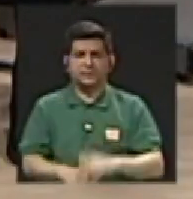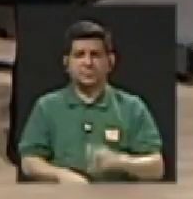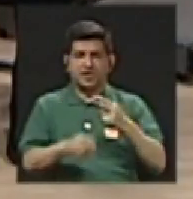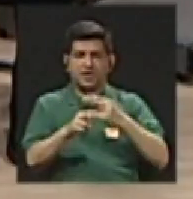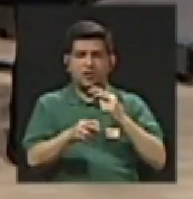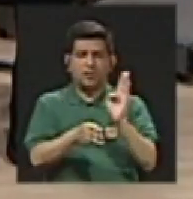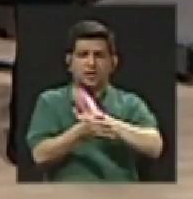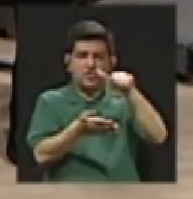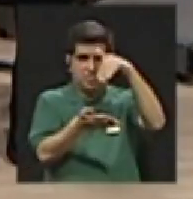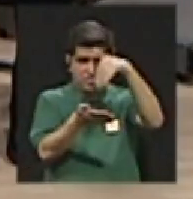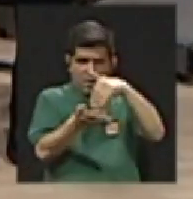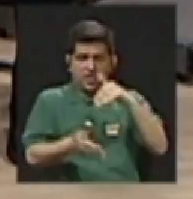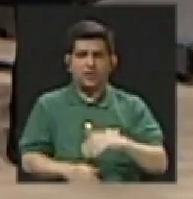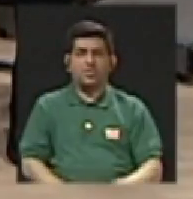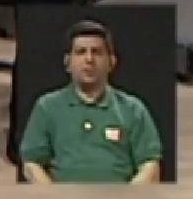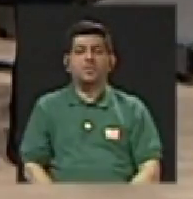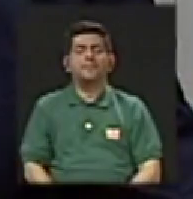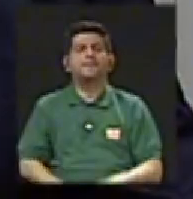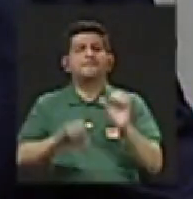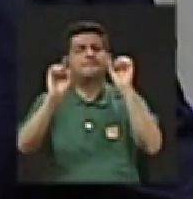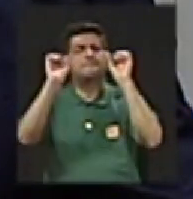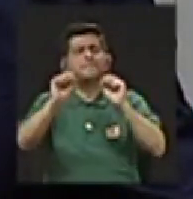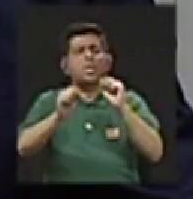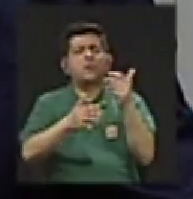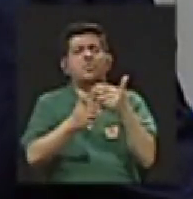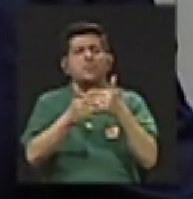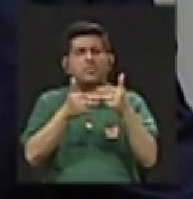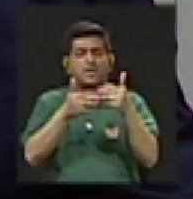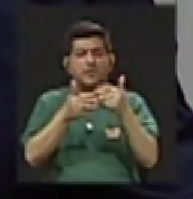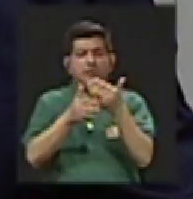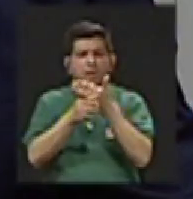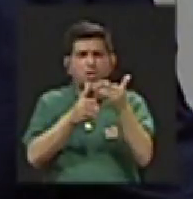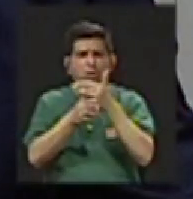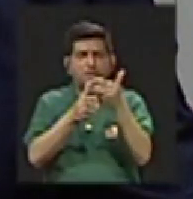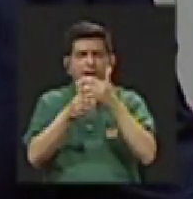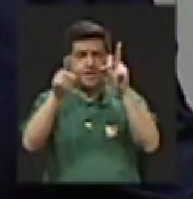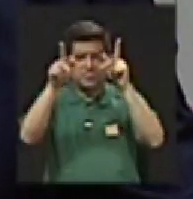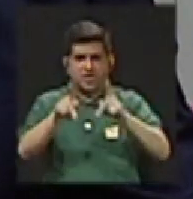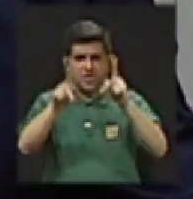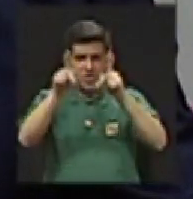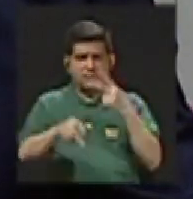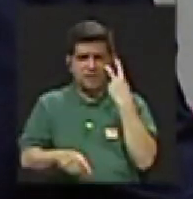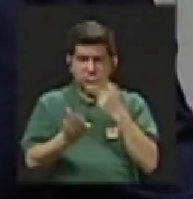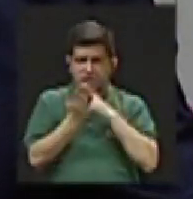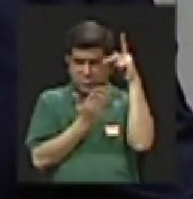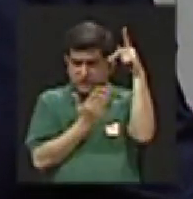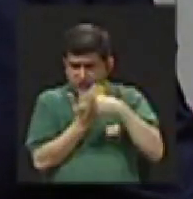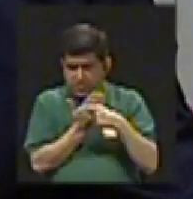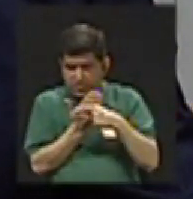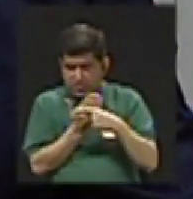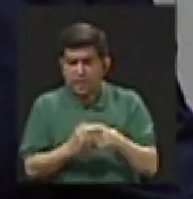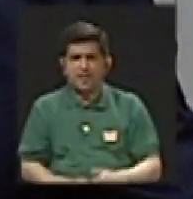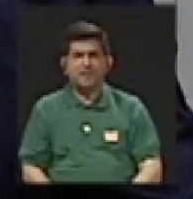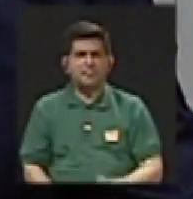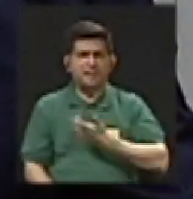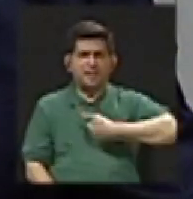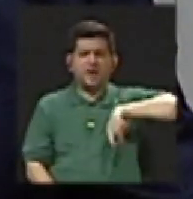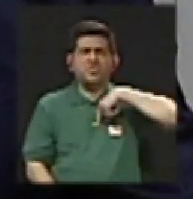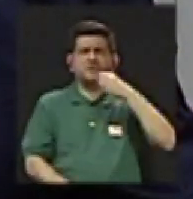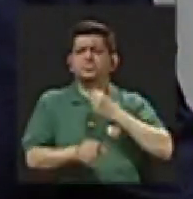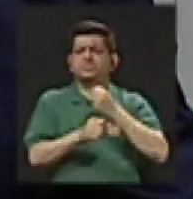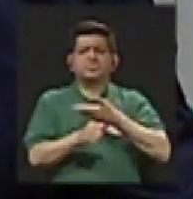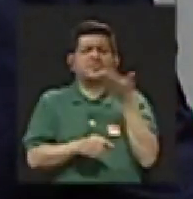Banco Central de poder compartir con la audiencia qué es lo que estamos haciendo en